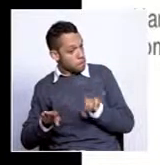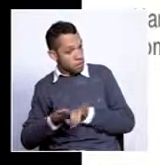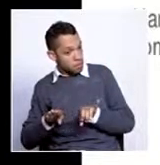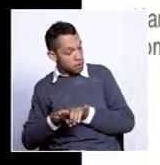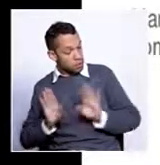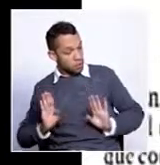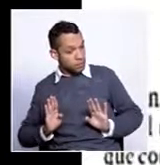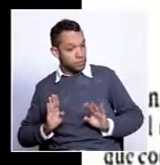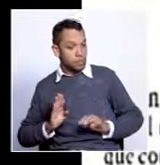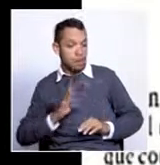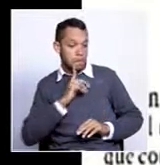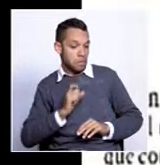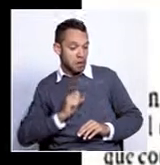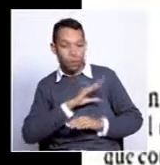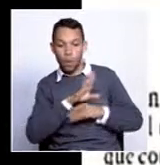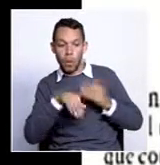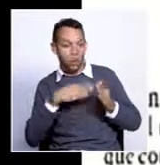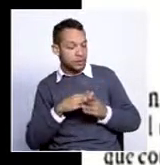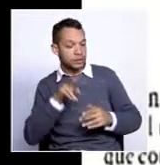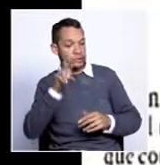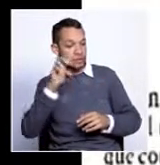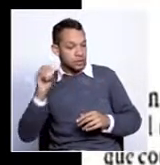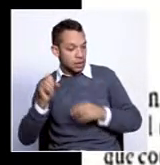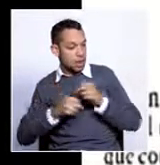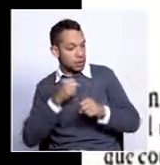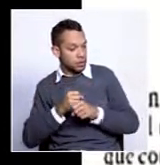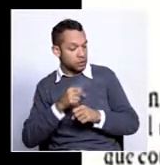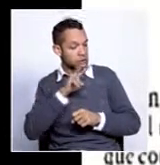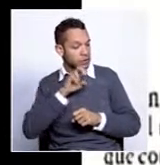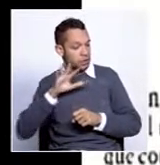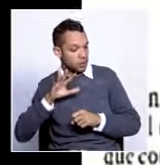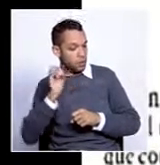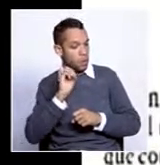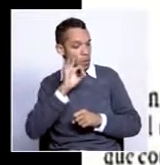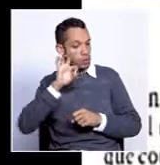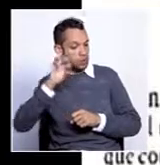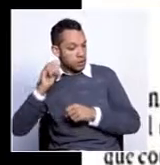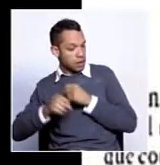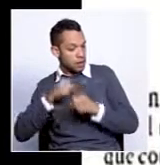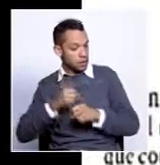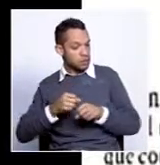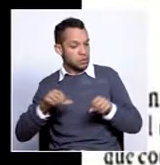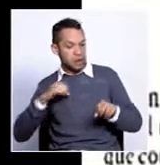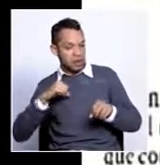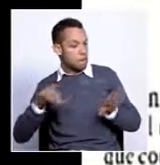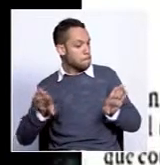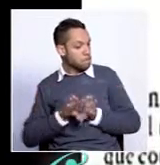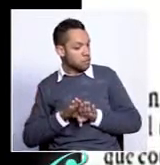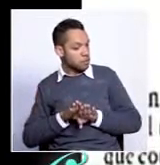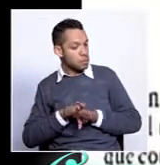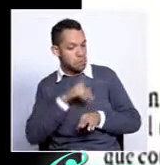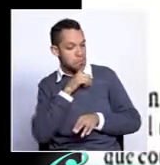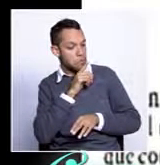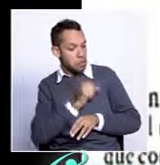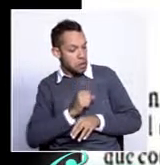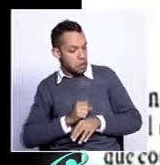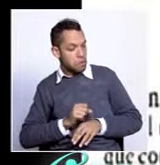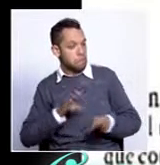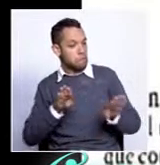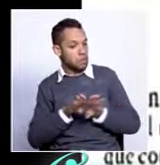tengo es por la edad todas las señoras de 70 o 75 80 tienen que tener lo que yo tengo porque yo lo que tengo es por la